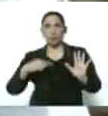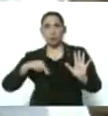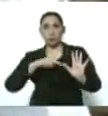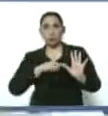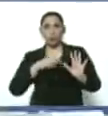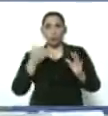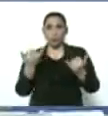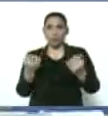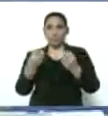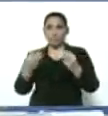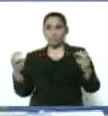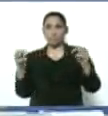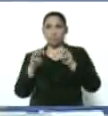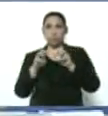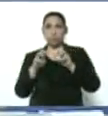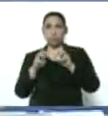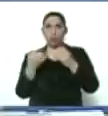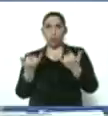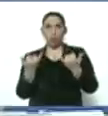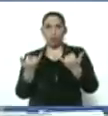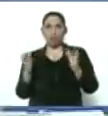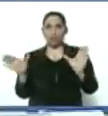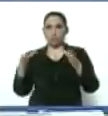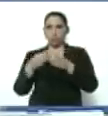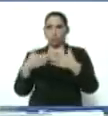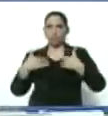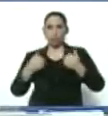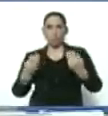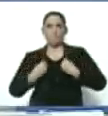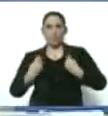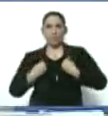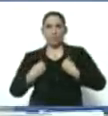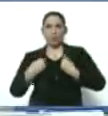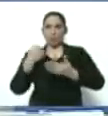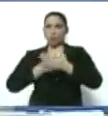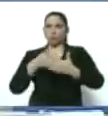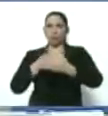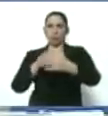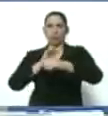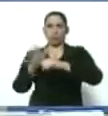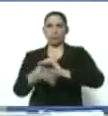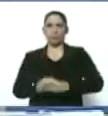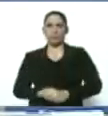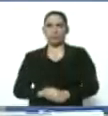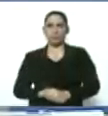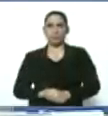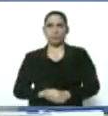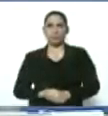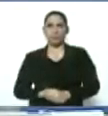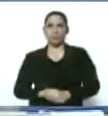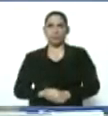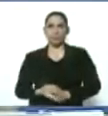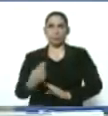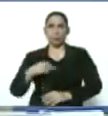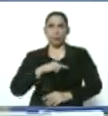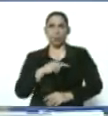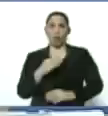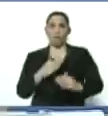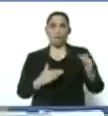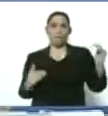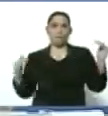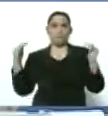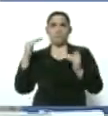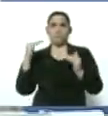mesa redonda, ahora es de la salud, salud y vida, la lucha contra el COVID. Y estamos incrementando